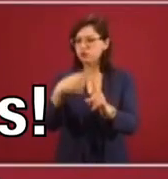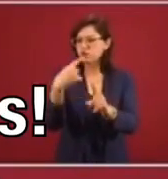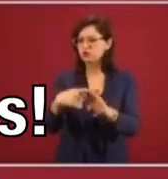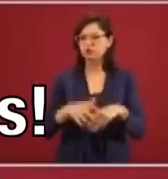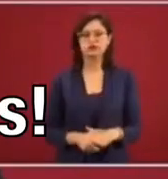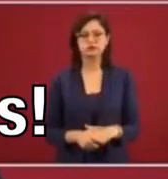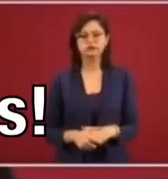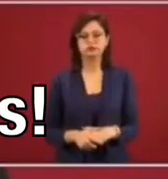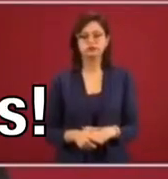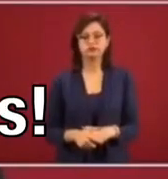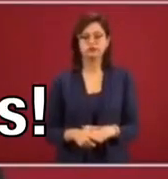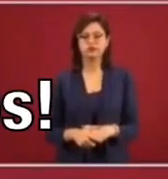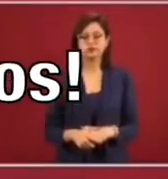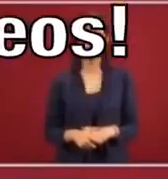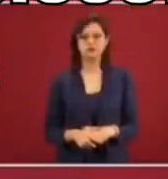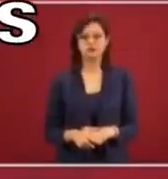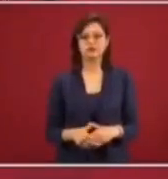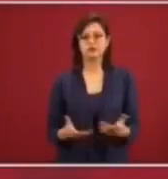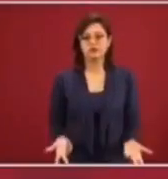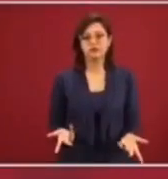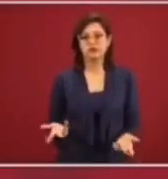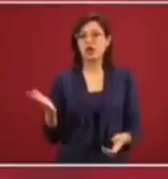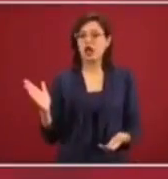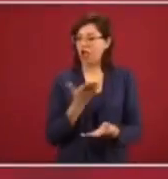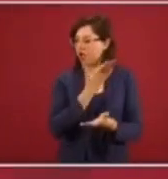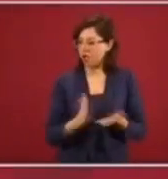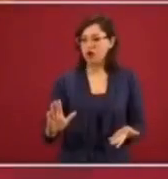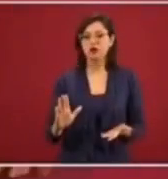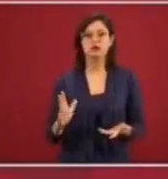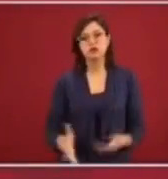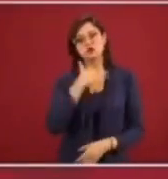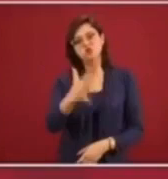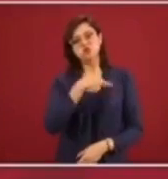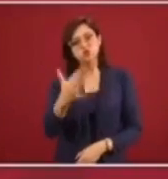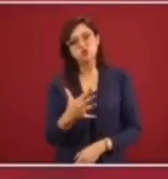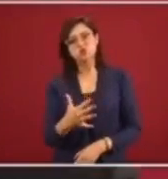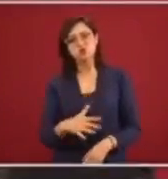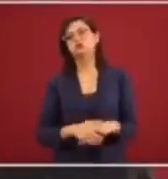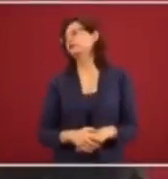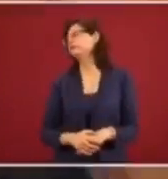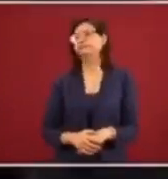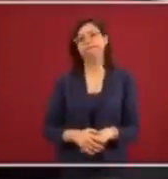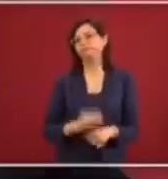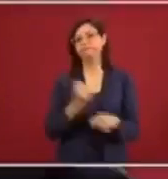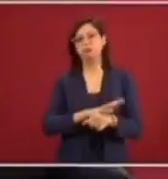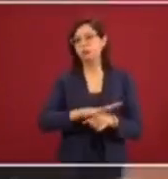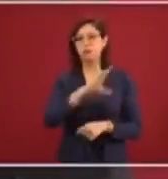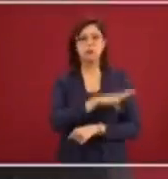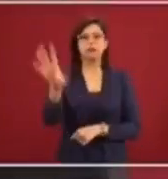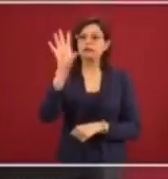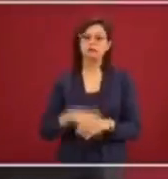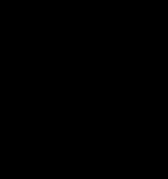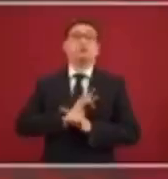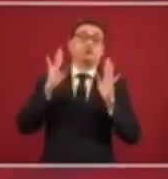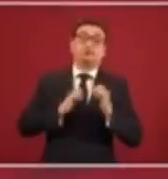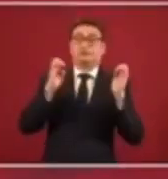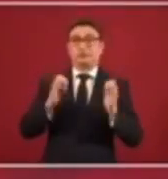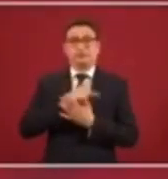Y si además de esto, encima de esto, como ha sucedido, lo repito, se desata la corrupción, menos vamos a seguir con esas